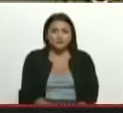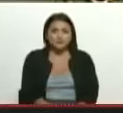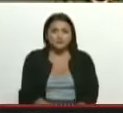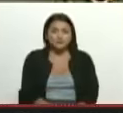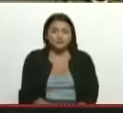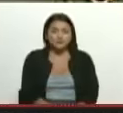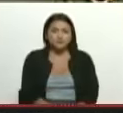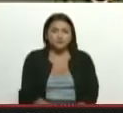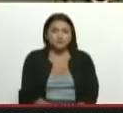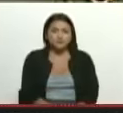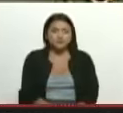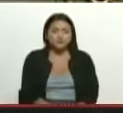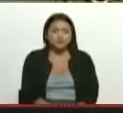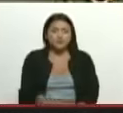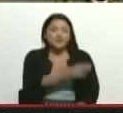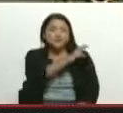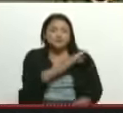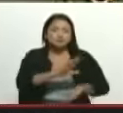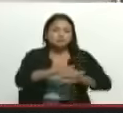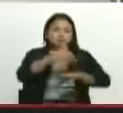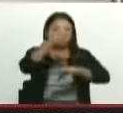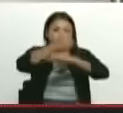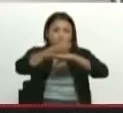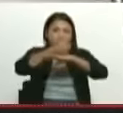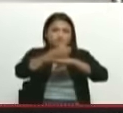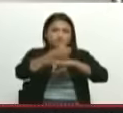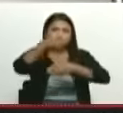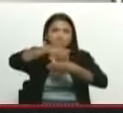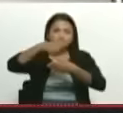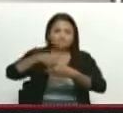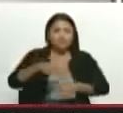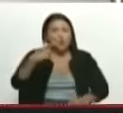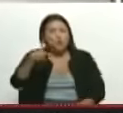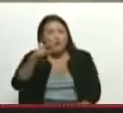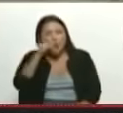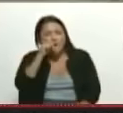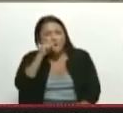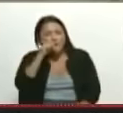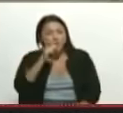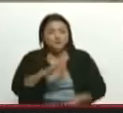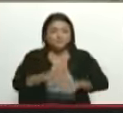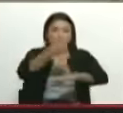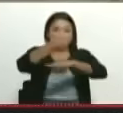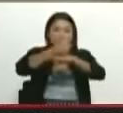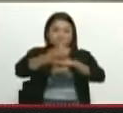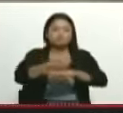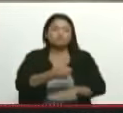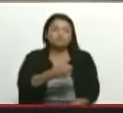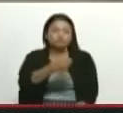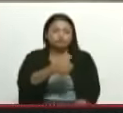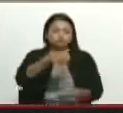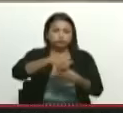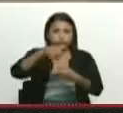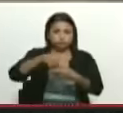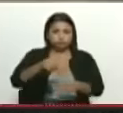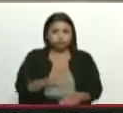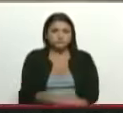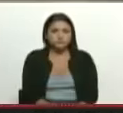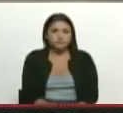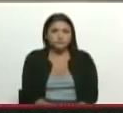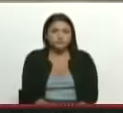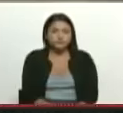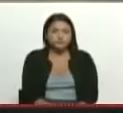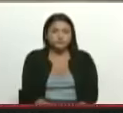Leonel Párica, rector electoral, y Max Saxag, rector electoral,